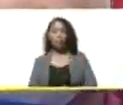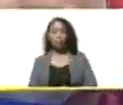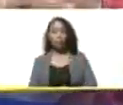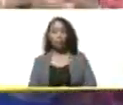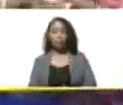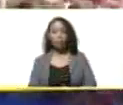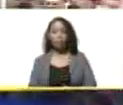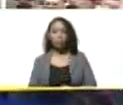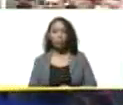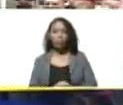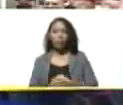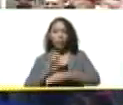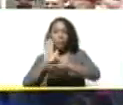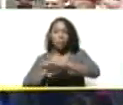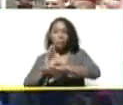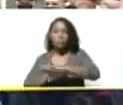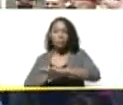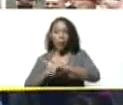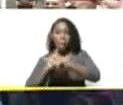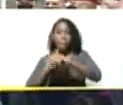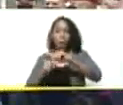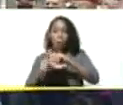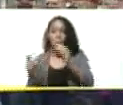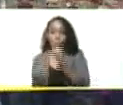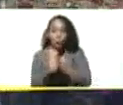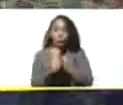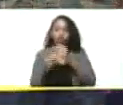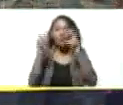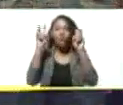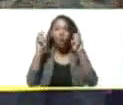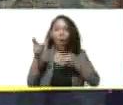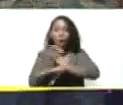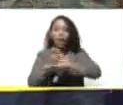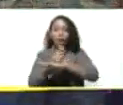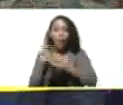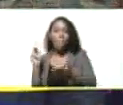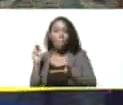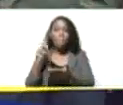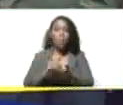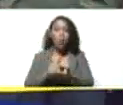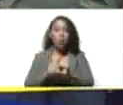se supieron los planes del nuevo gobierno que llegaba.